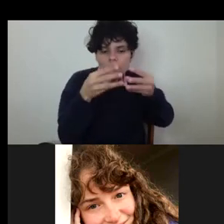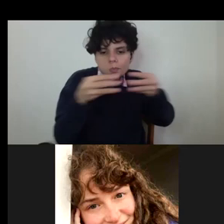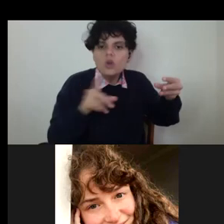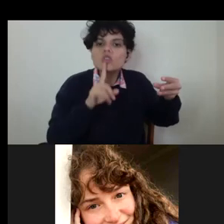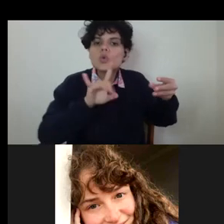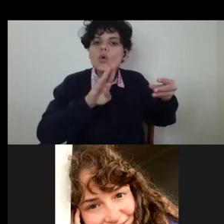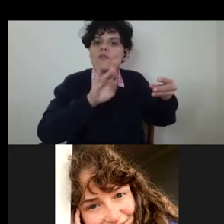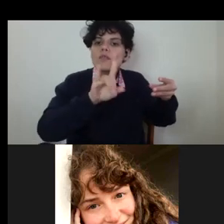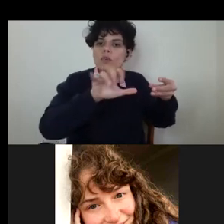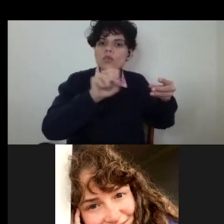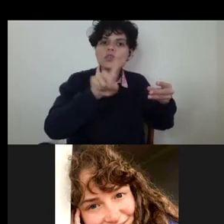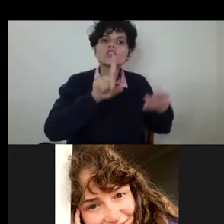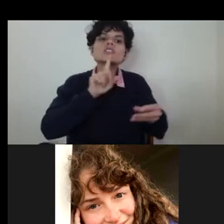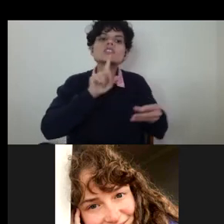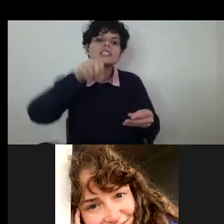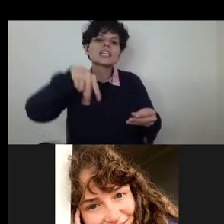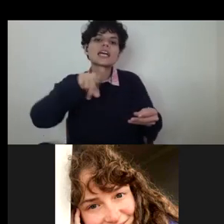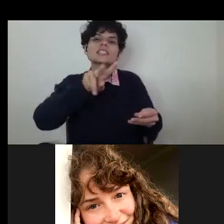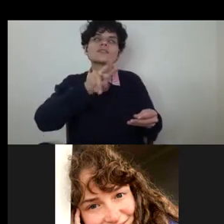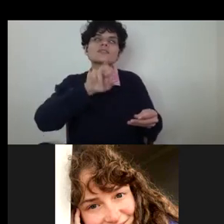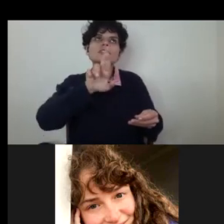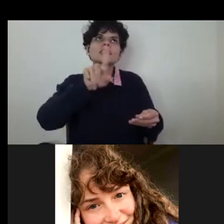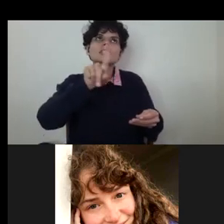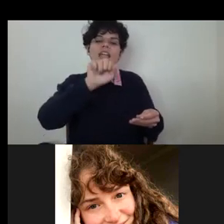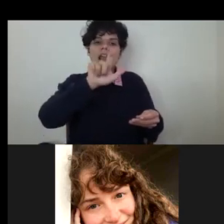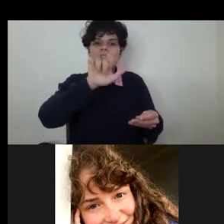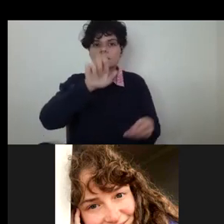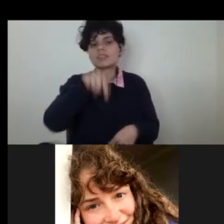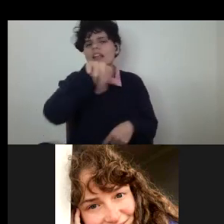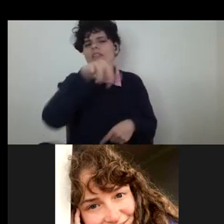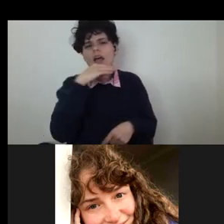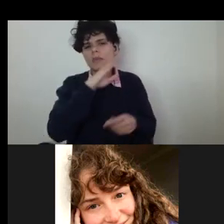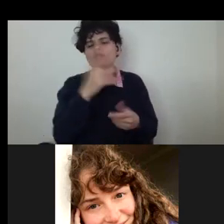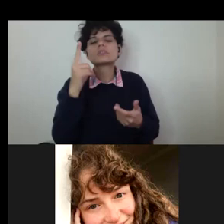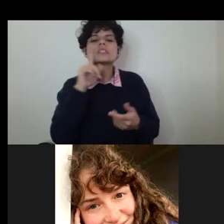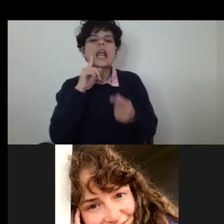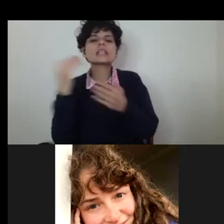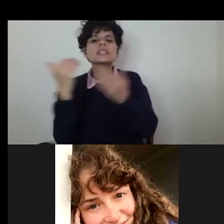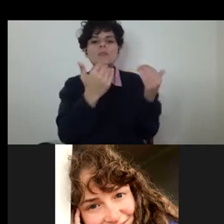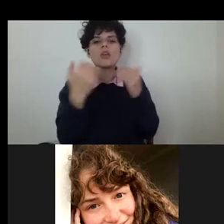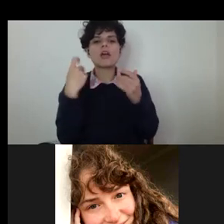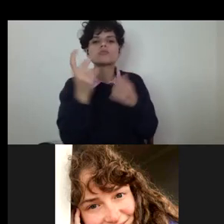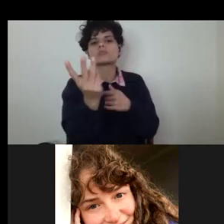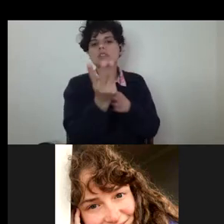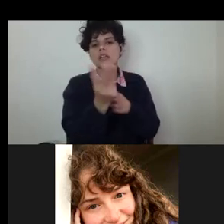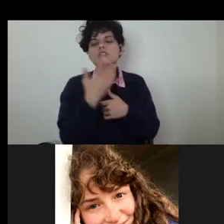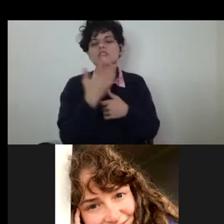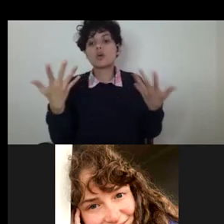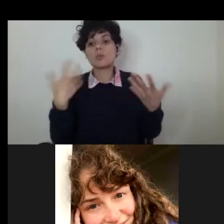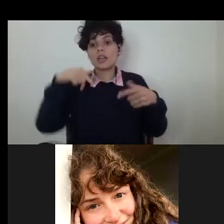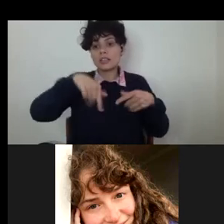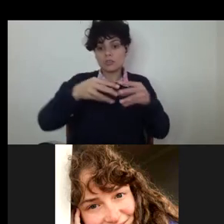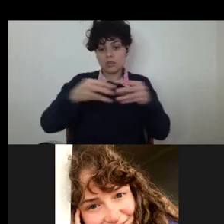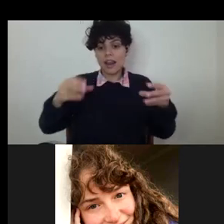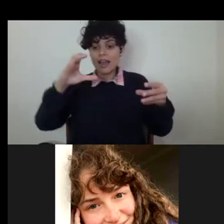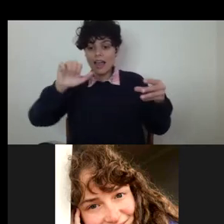Voy a ir muy rápido por esto, son los colaboradores con quienes hicimos los estudios de cómo cambiar de que rodea la bomba de calcio